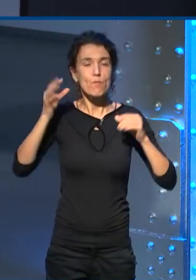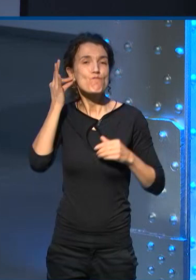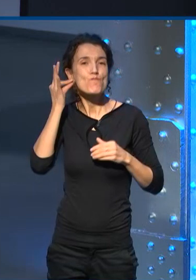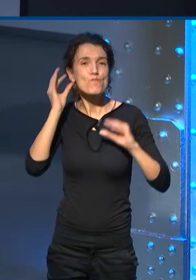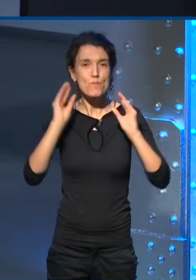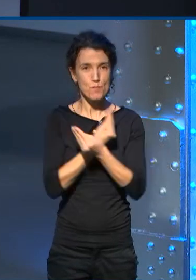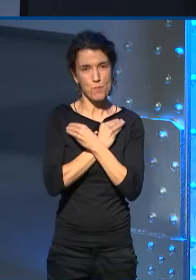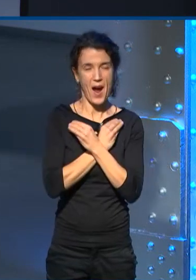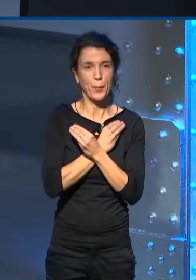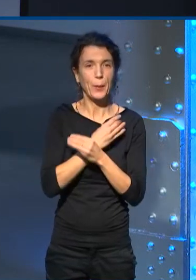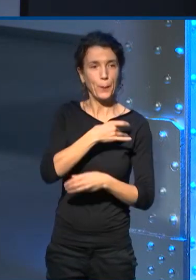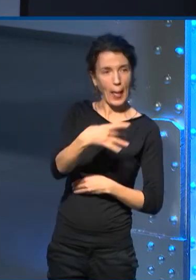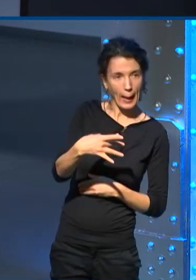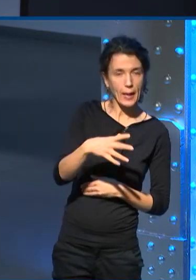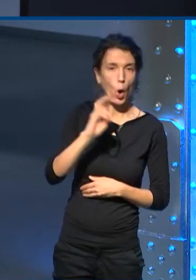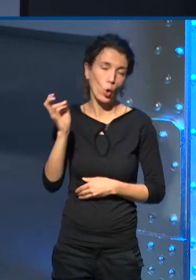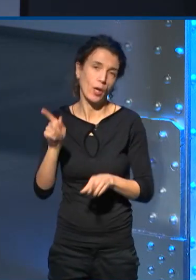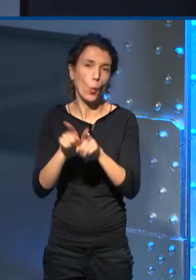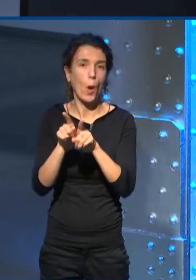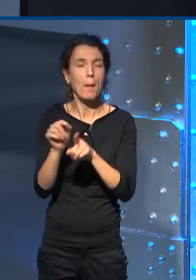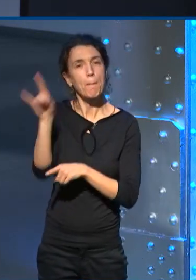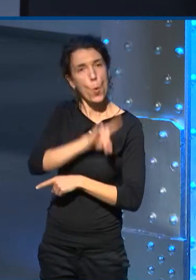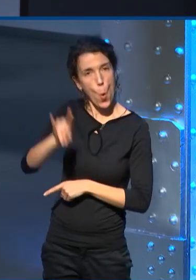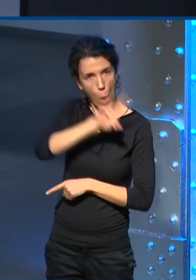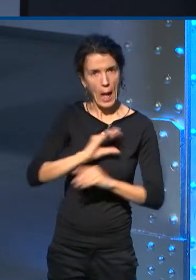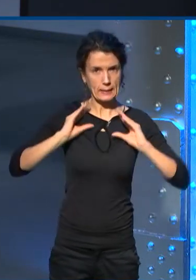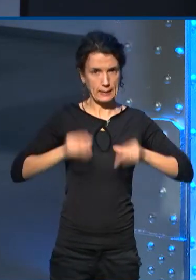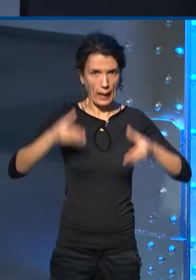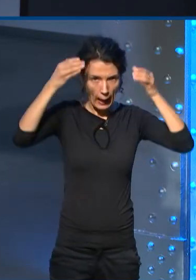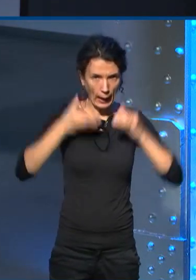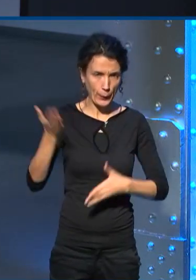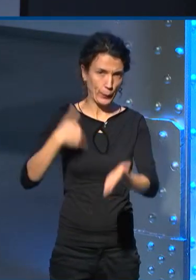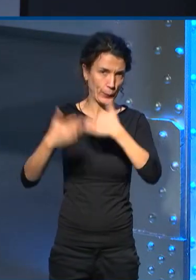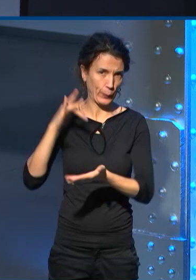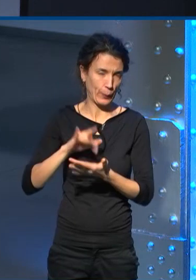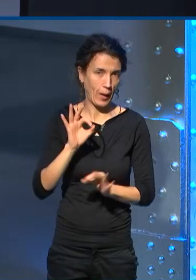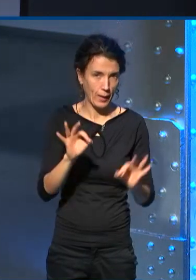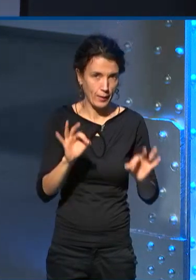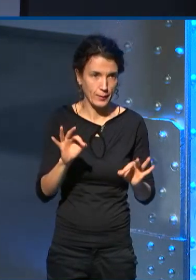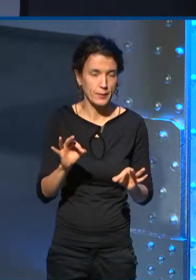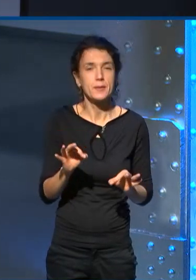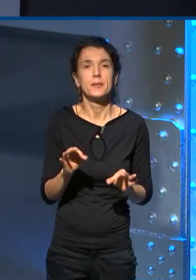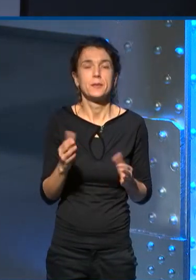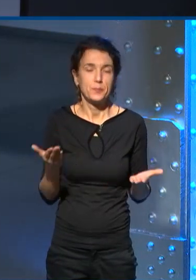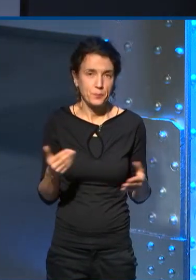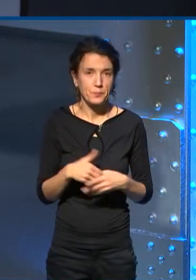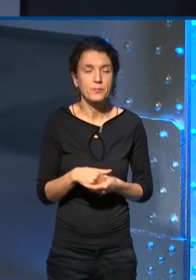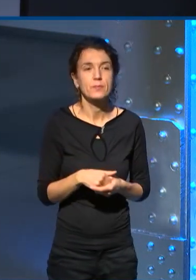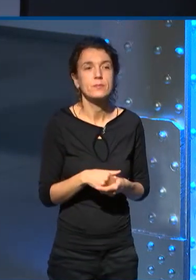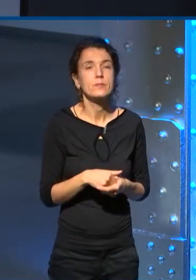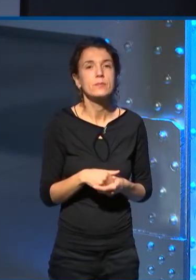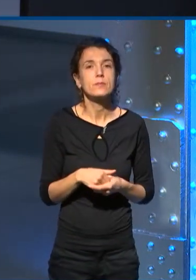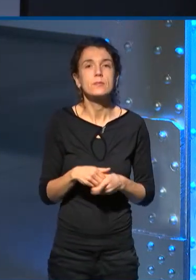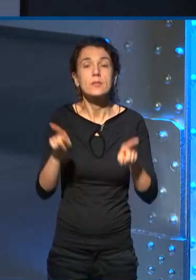Barbie blanca y una más mulata, ¿vale? O sea, que tienen también su tema ahí. Lo de